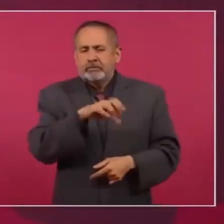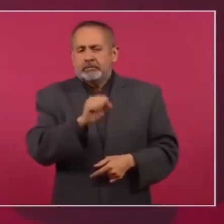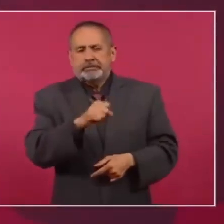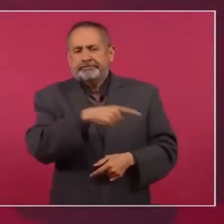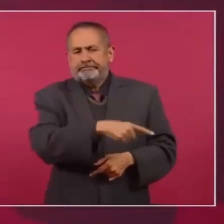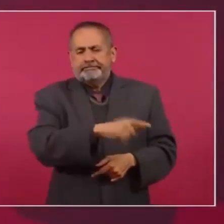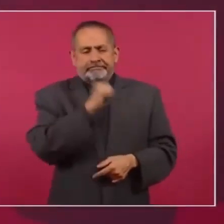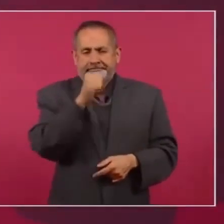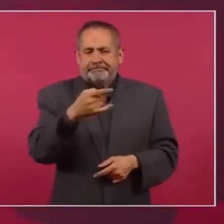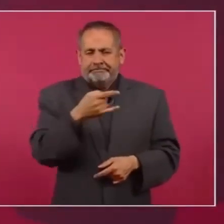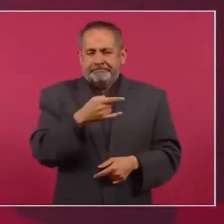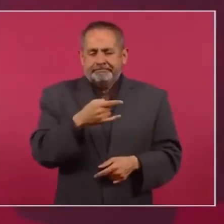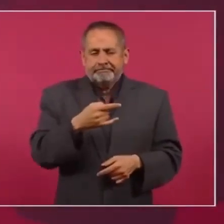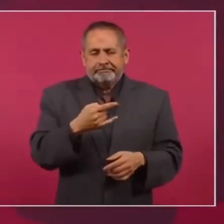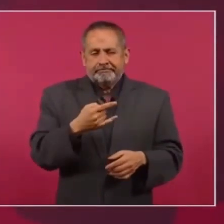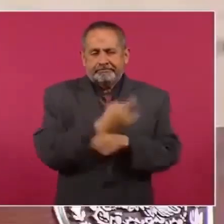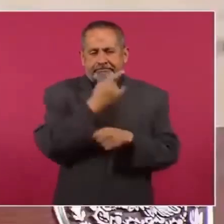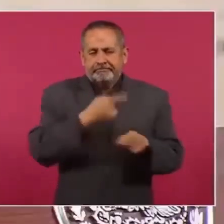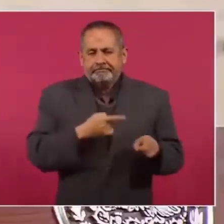en realidad.